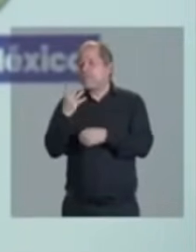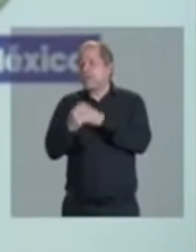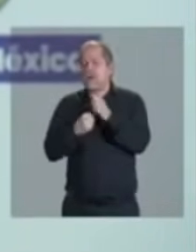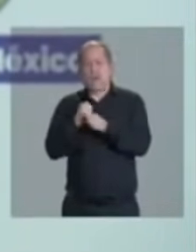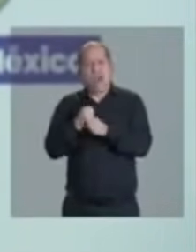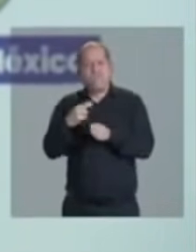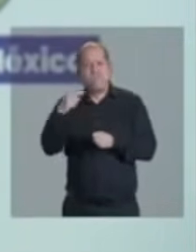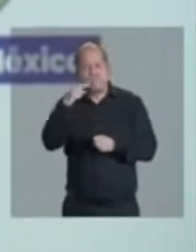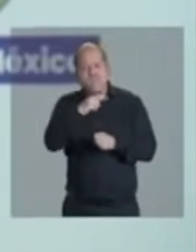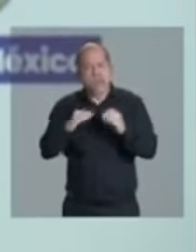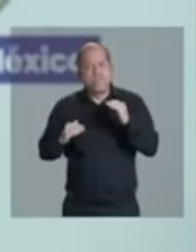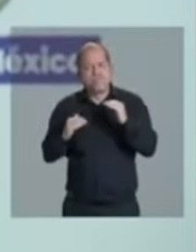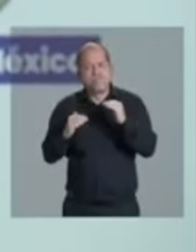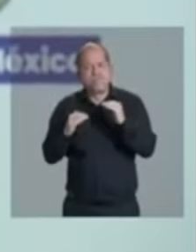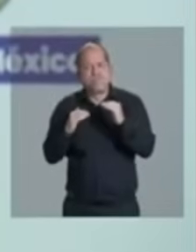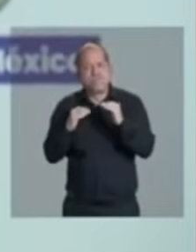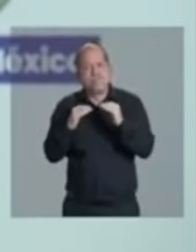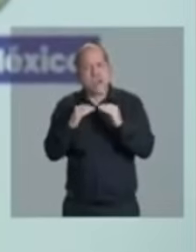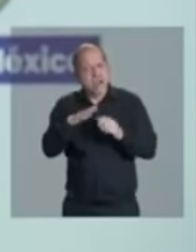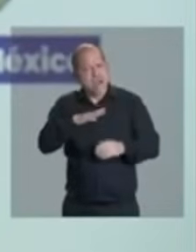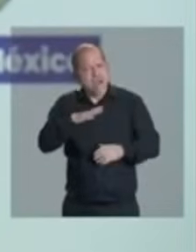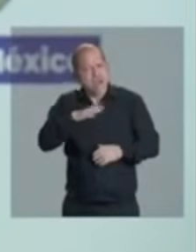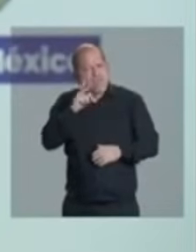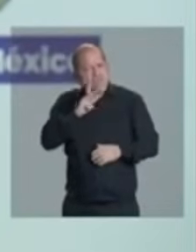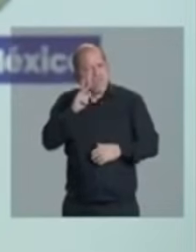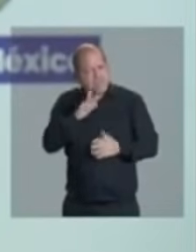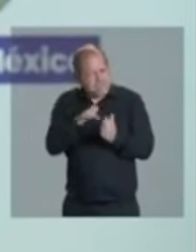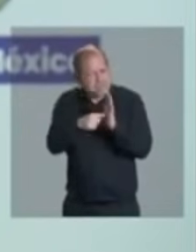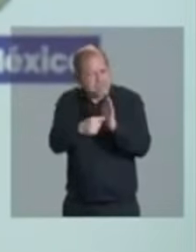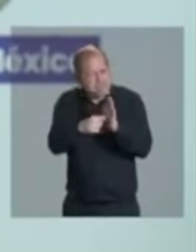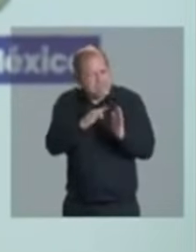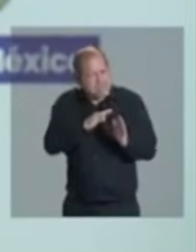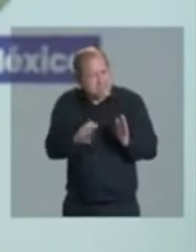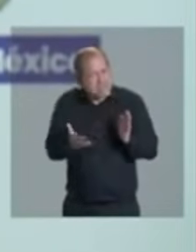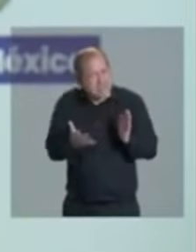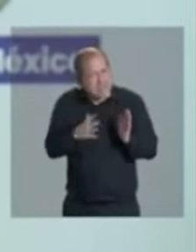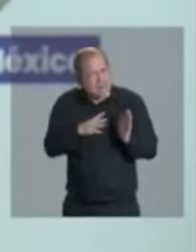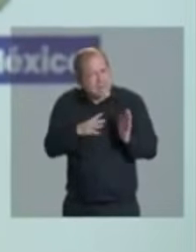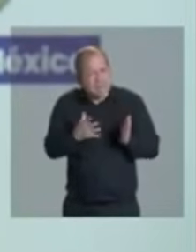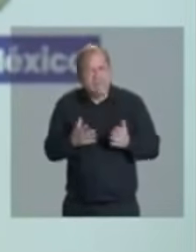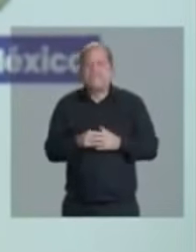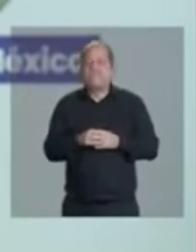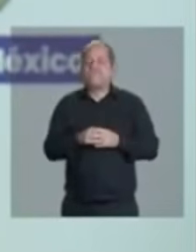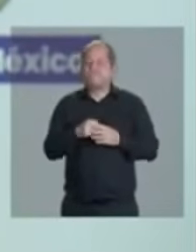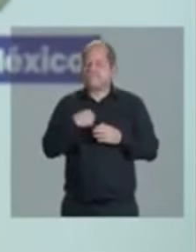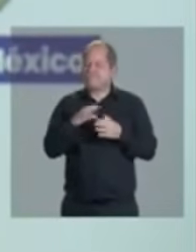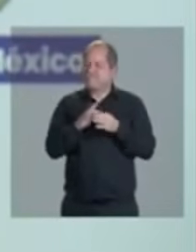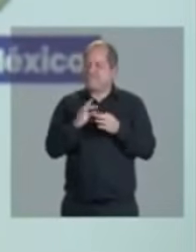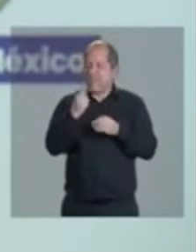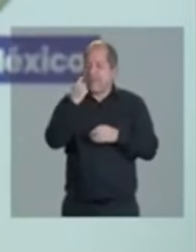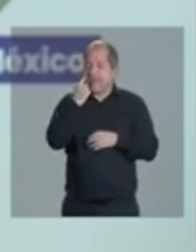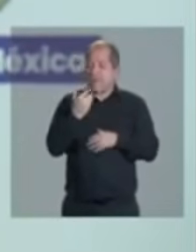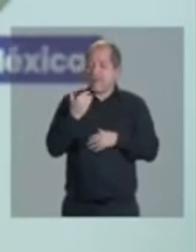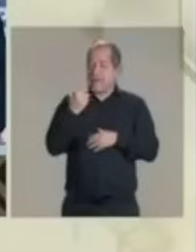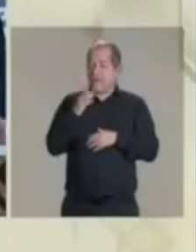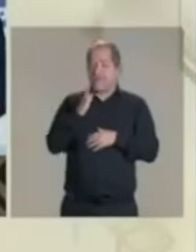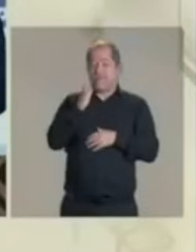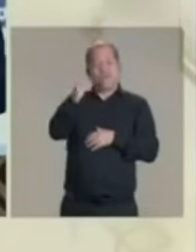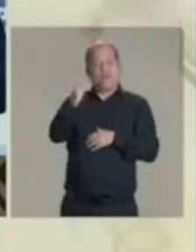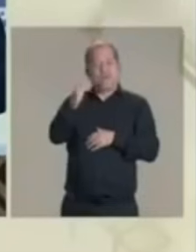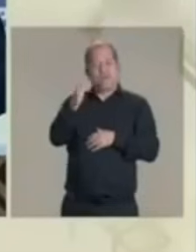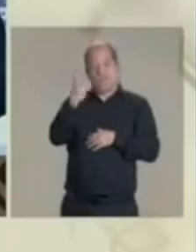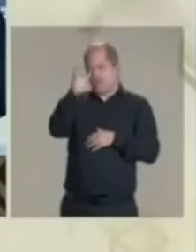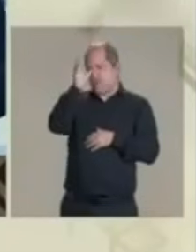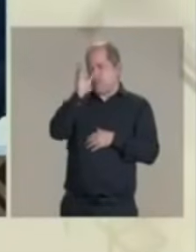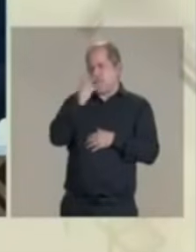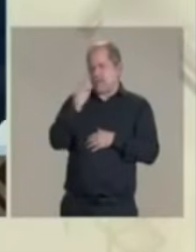hay resultados. Ahora déjenme hablar de testimonios porque se habla mucho de números. Ahora que estuve en Coahuila, una persona me dijo,